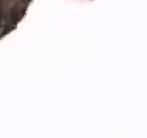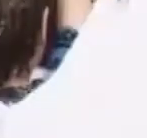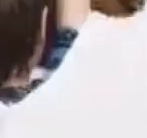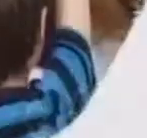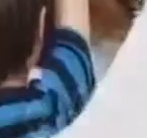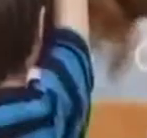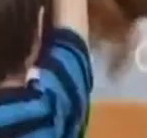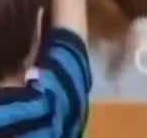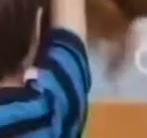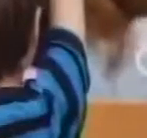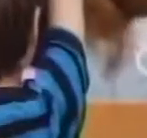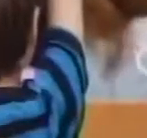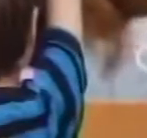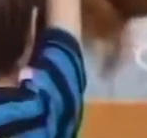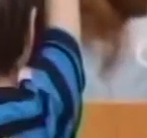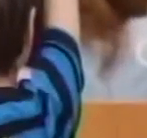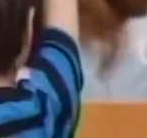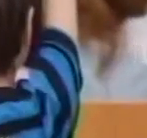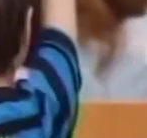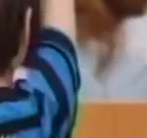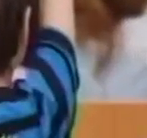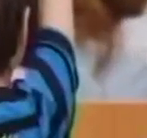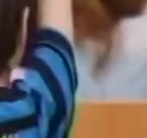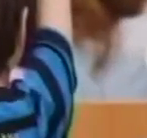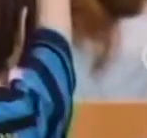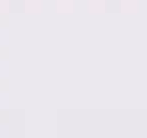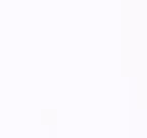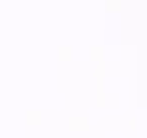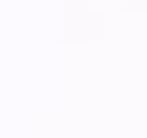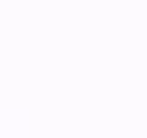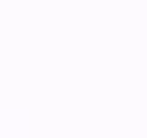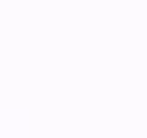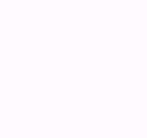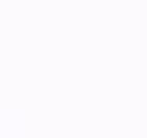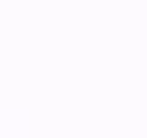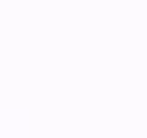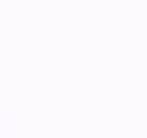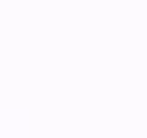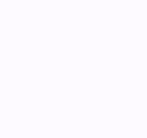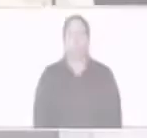A continuación, Matemática, cuarto diversificado.